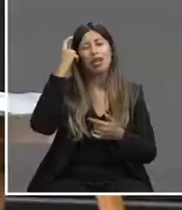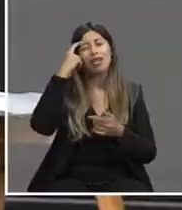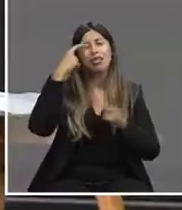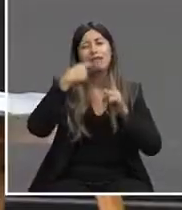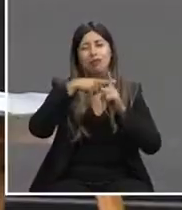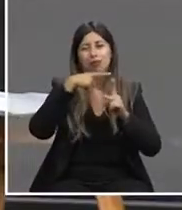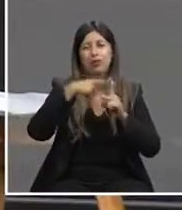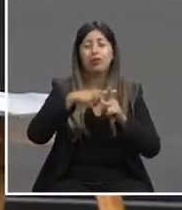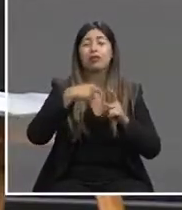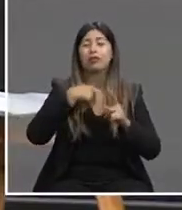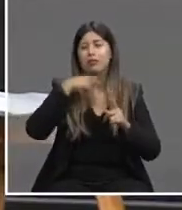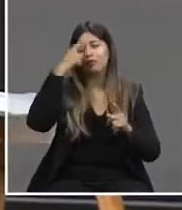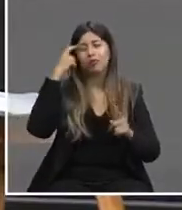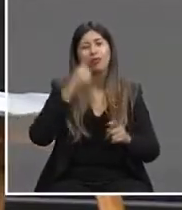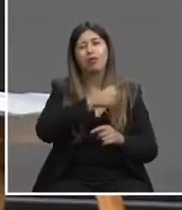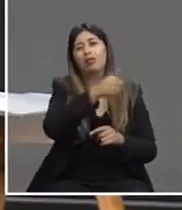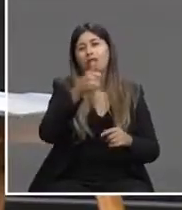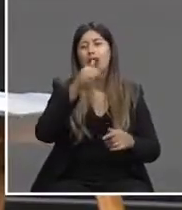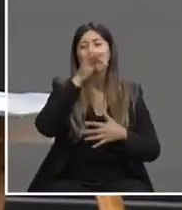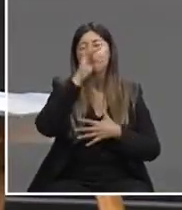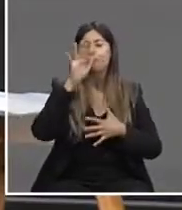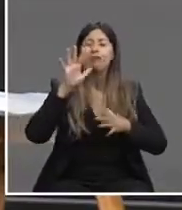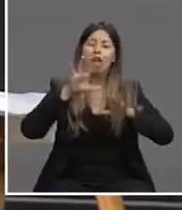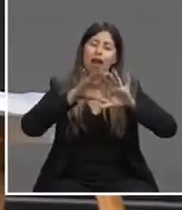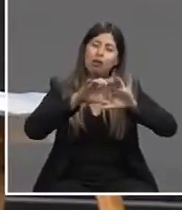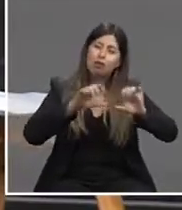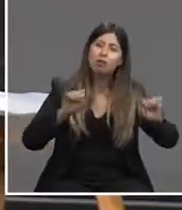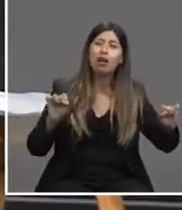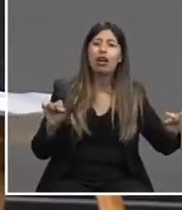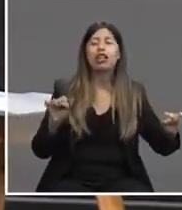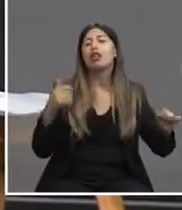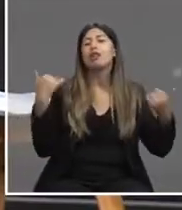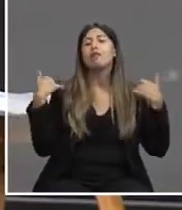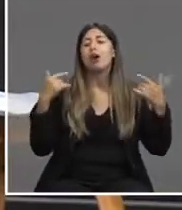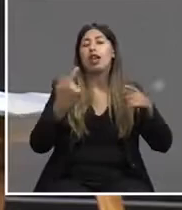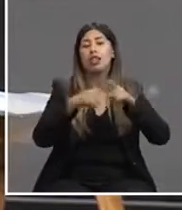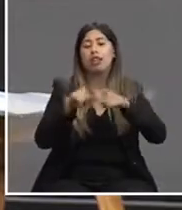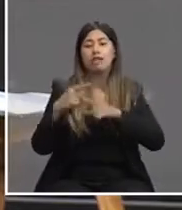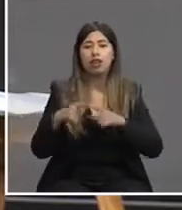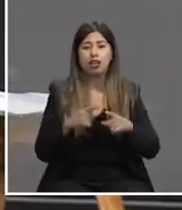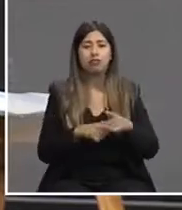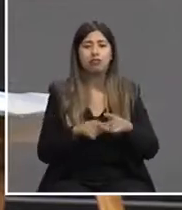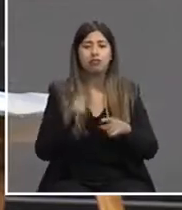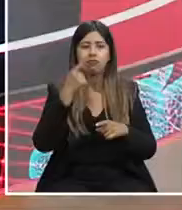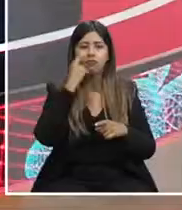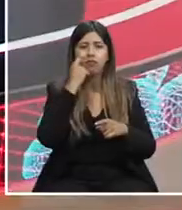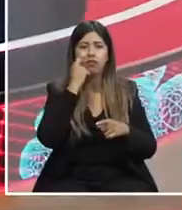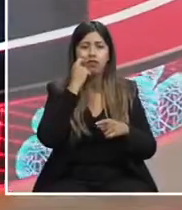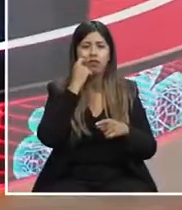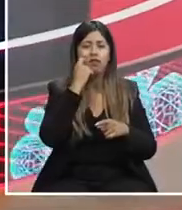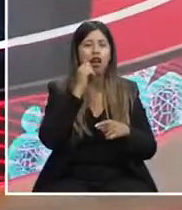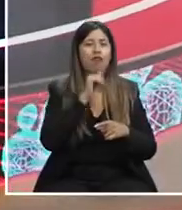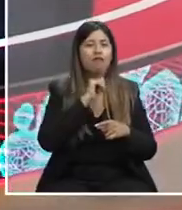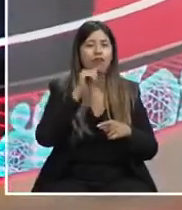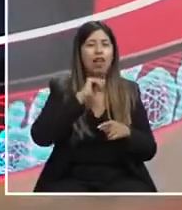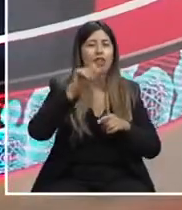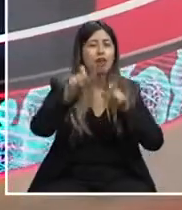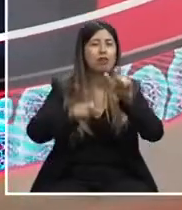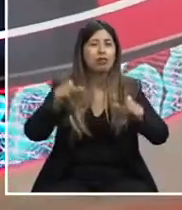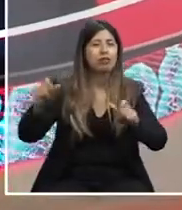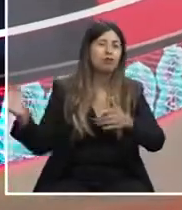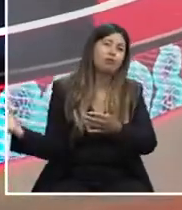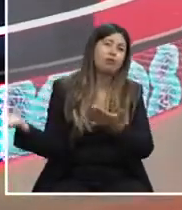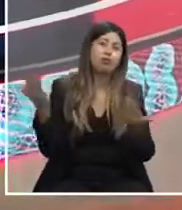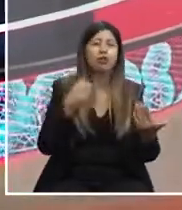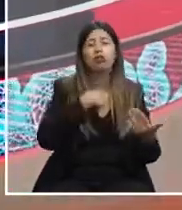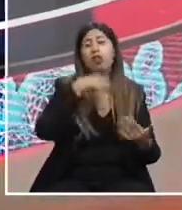que nos vamos a poner de acuerdo y que no importan nuestras diferencias, probablemente no logre acarrear a la misma gente que si yo les digo, llegó